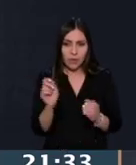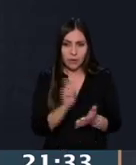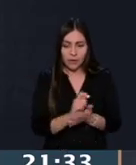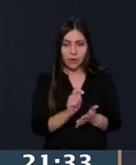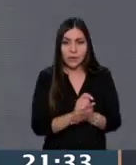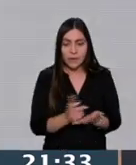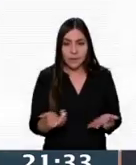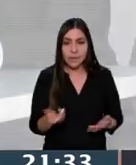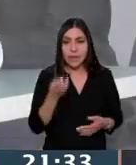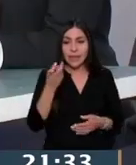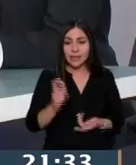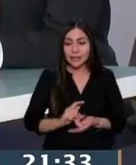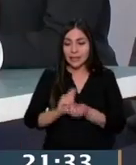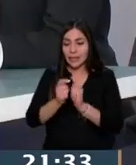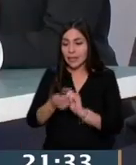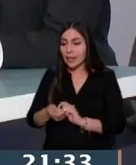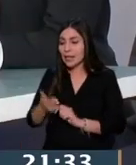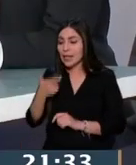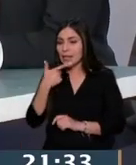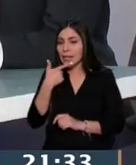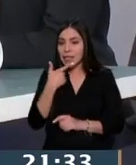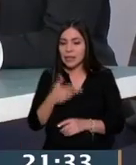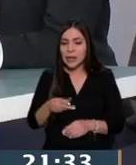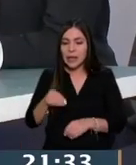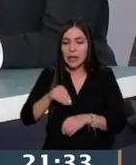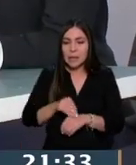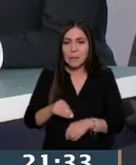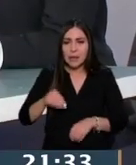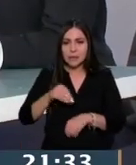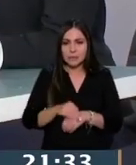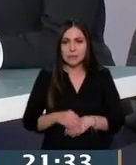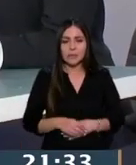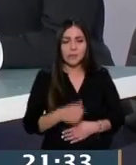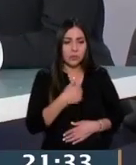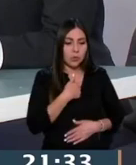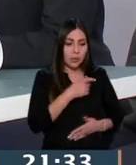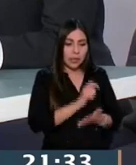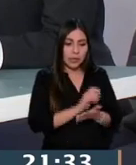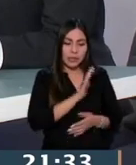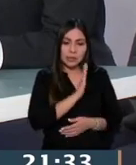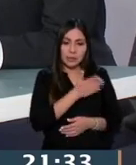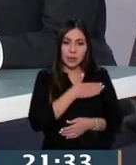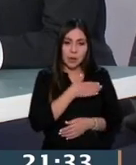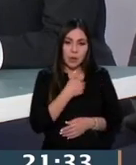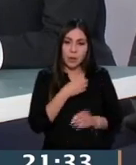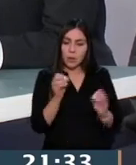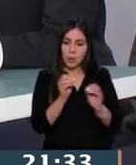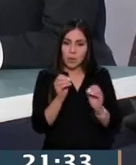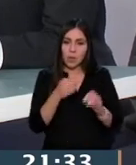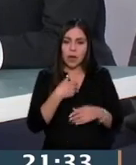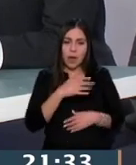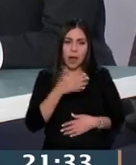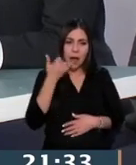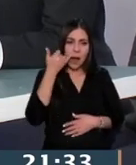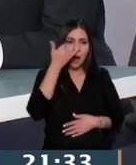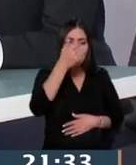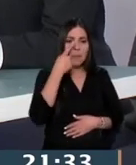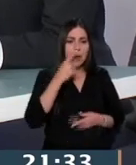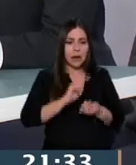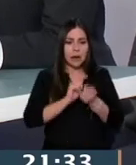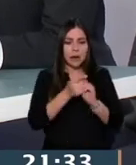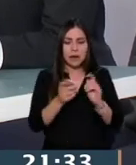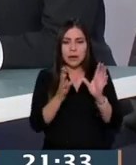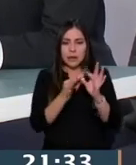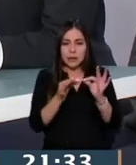la versión en inglés le agregaron algo. No escribí eso en español, he hablado para que lo aclaren los traductores